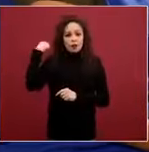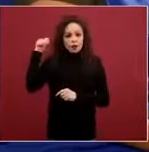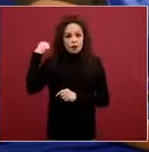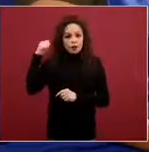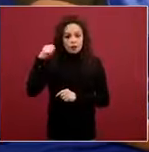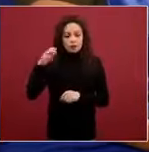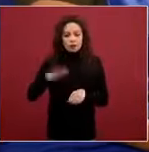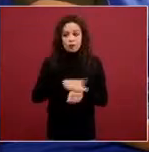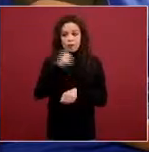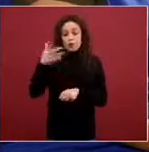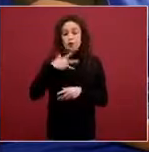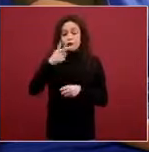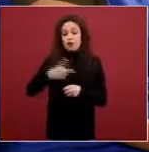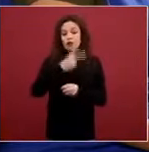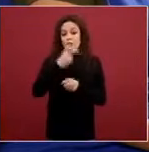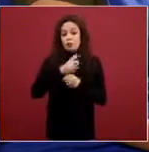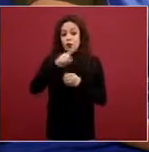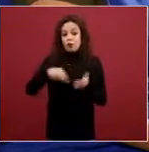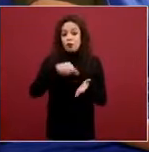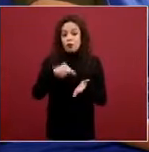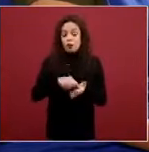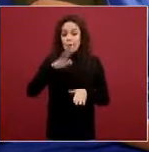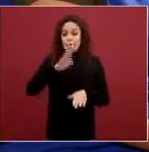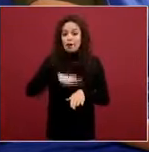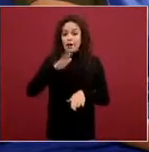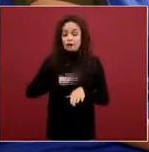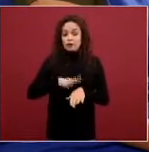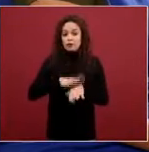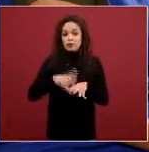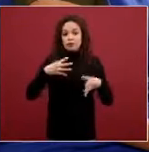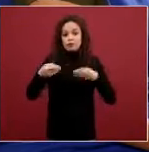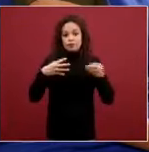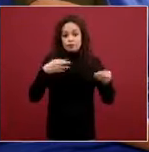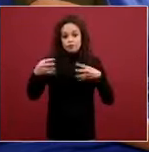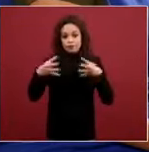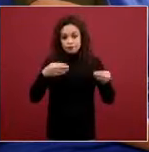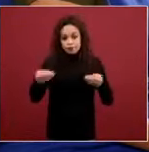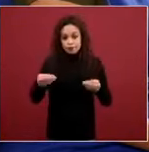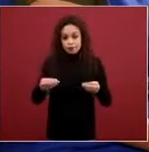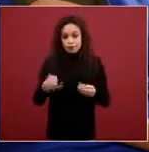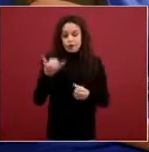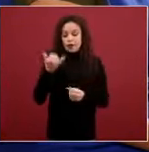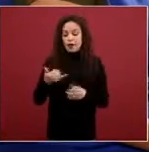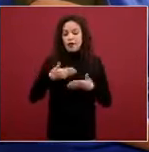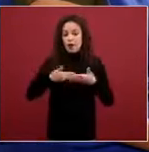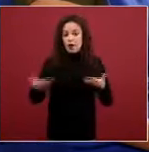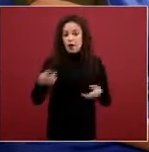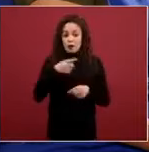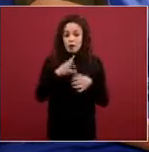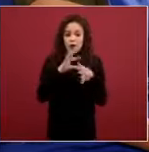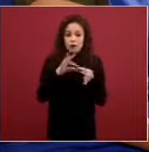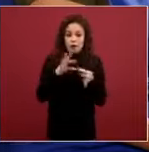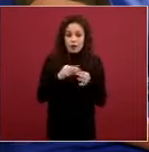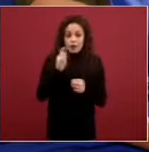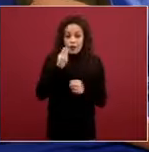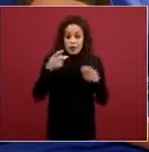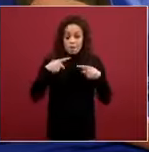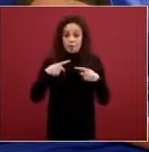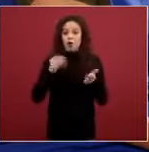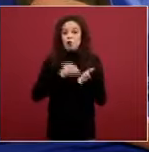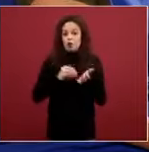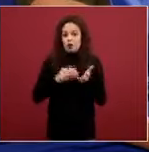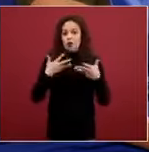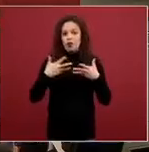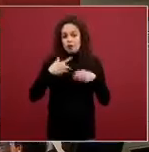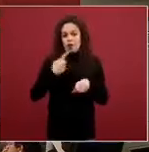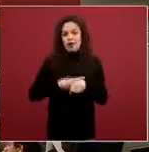casos de incidencia, sobre todo pensando que ahora lo están presentando por casos activos, lo que habla de que algo está pasando ahí. Si también, por favor, me